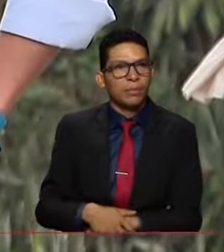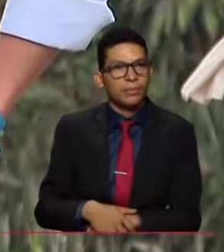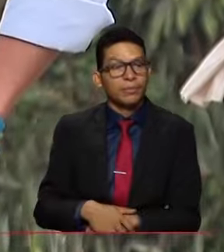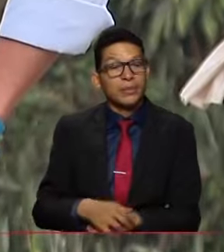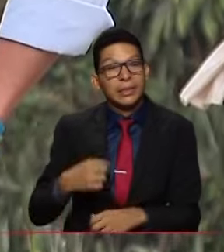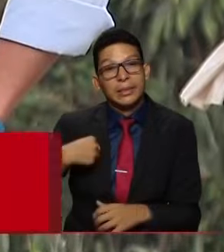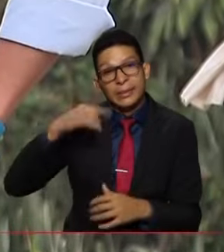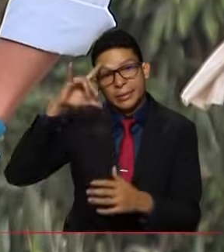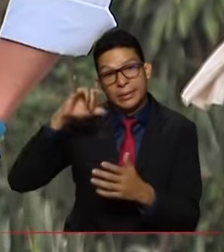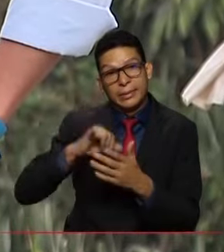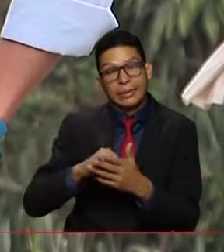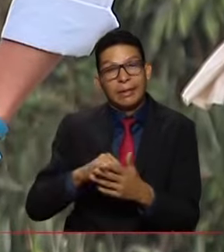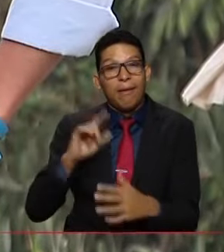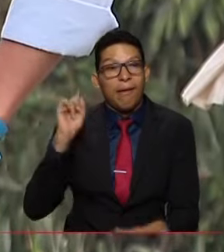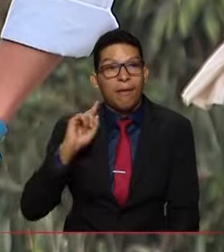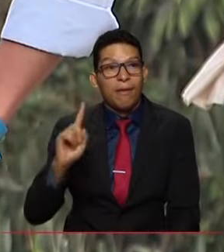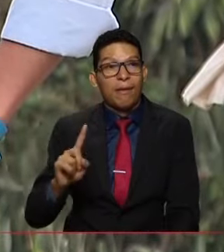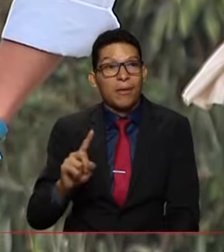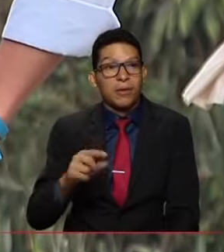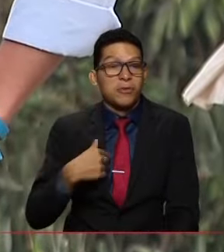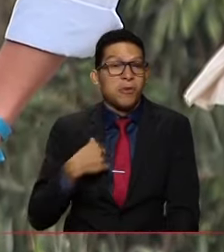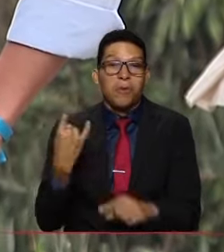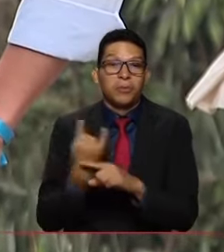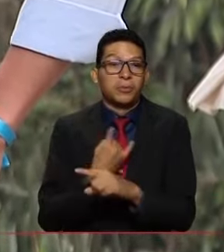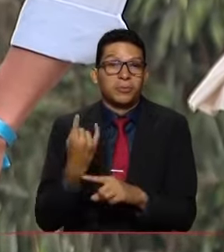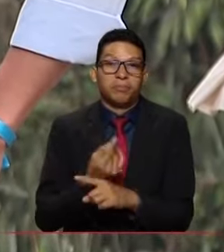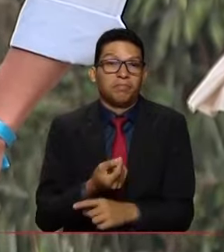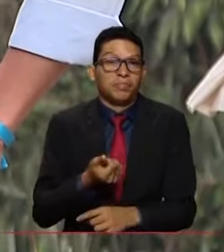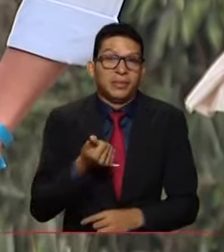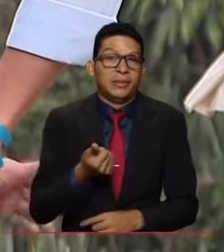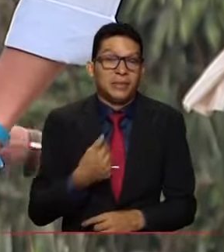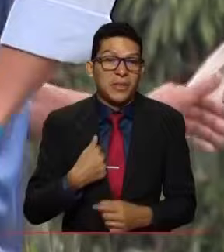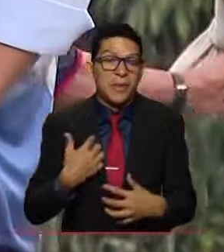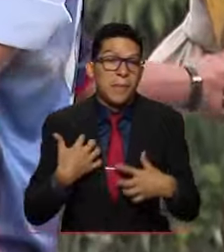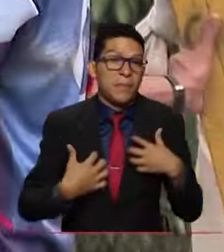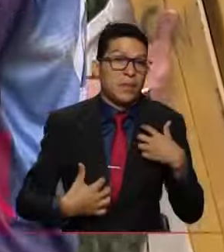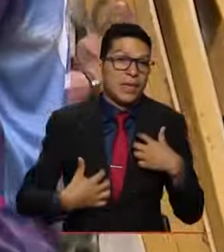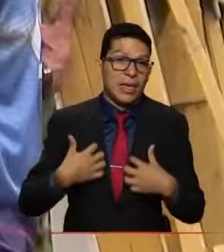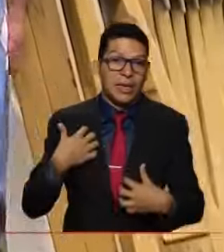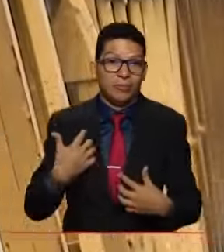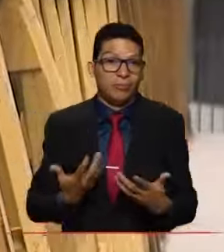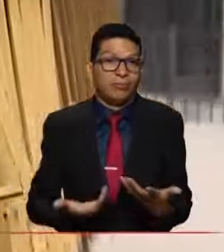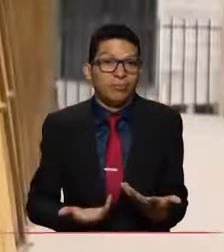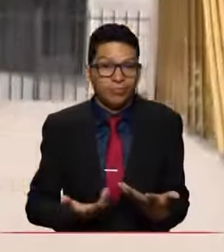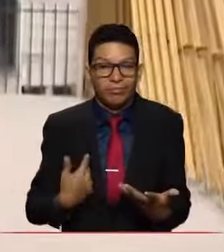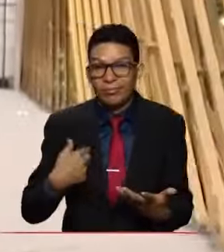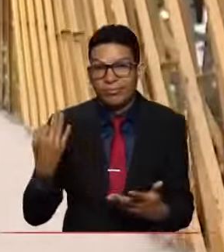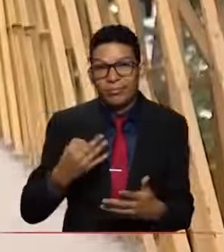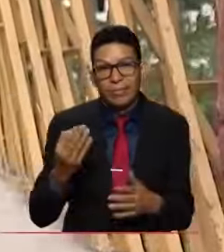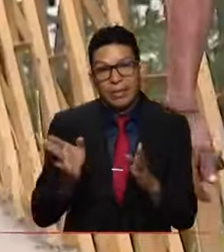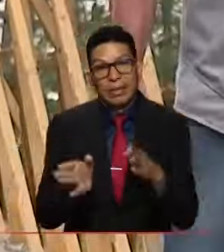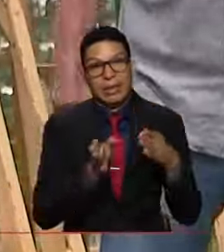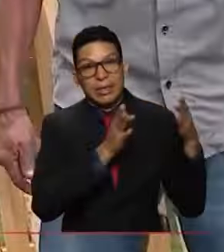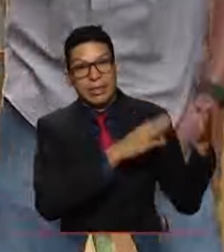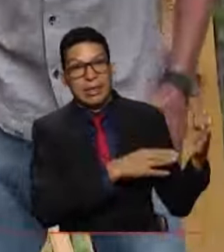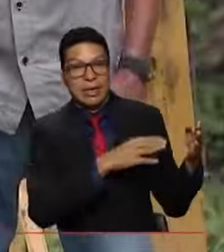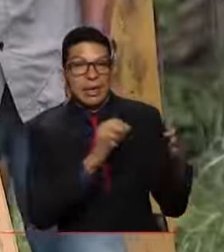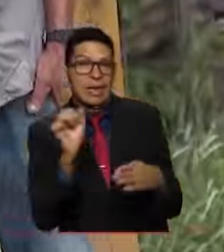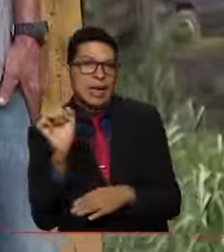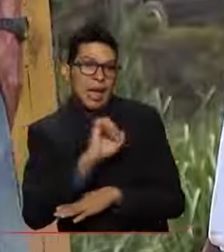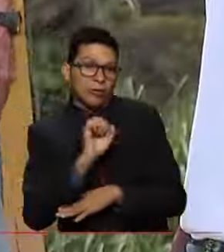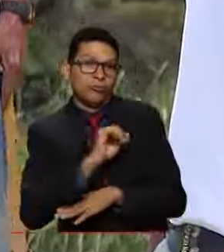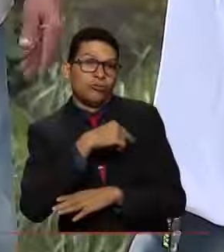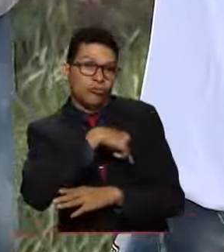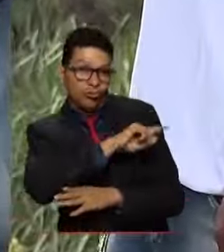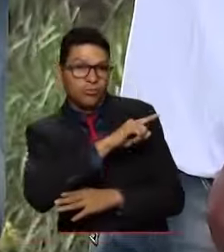yo creo que hace rato, lo que pasa es que yo un poco lo uso porque pues me da mucho miedo. Pues yo uso siempre el de allá, el vehicular,